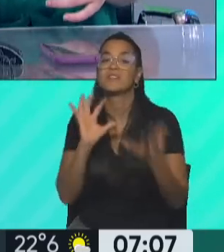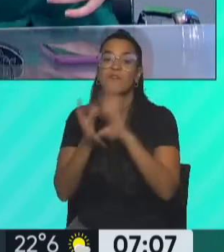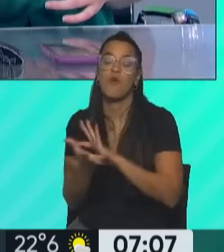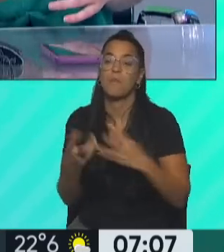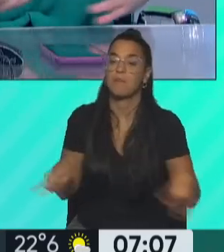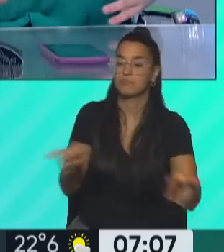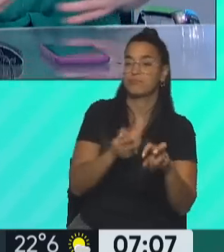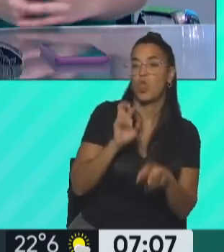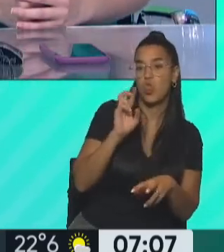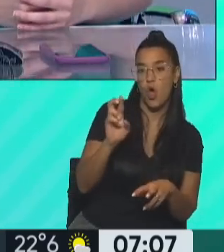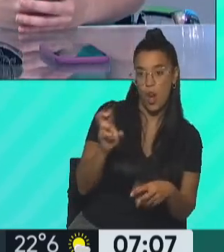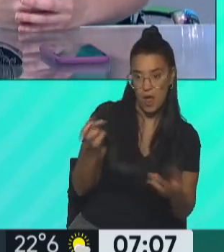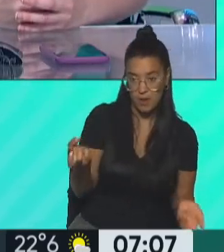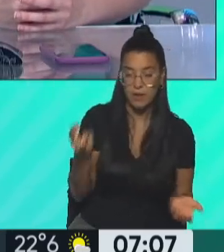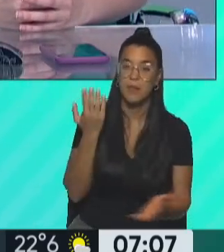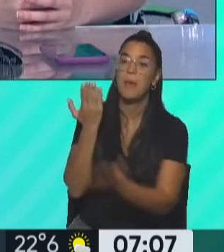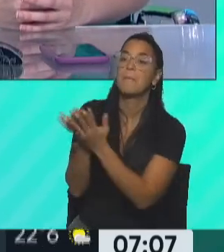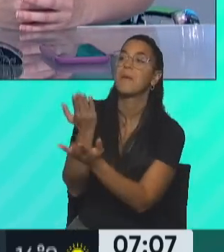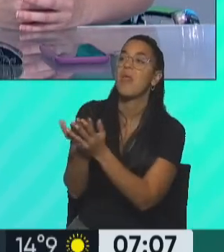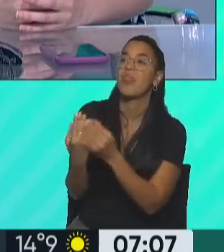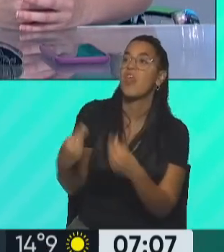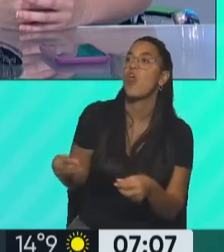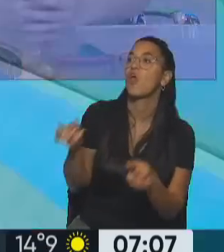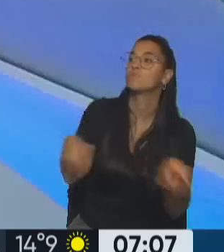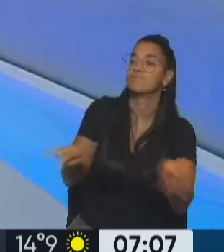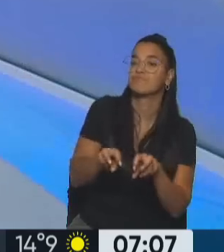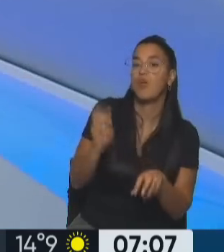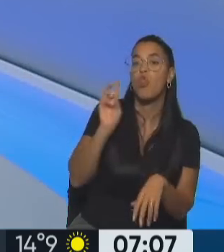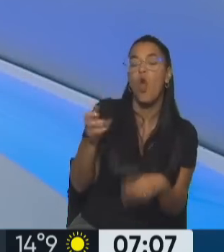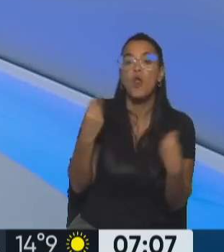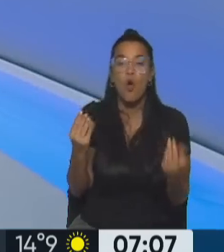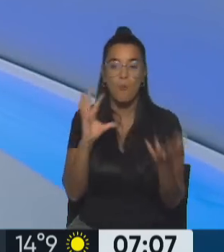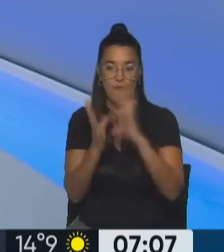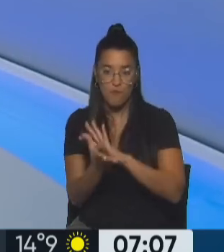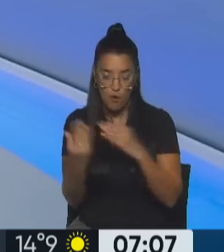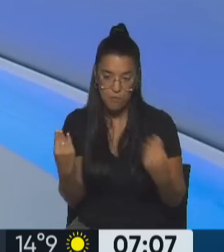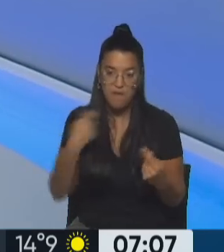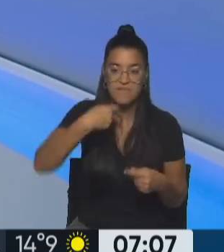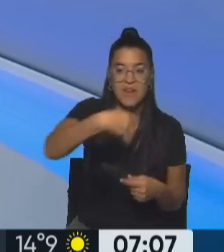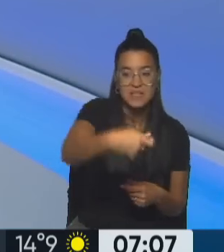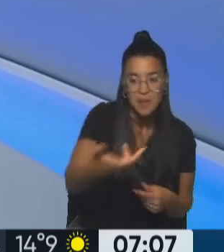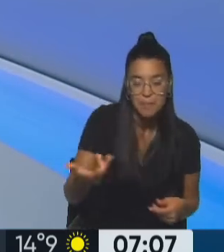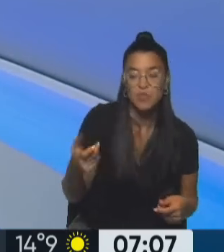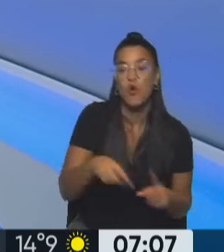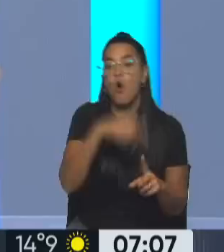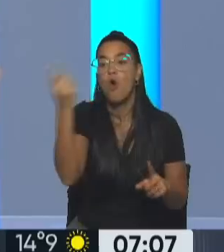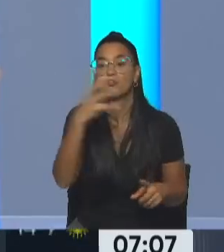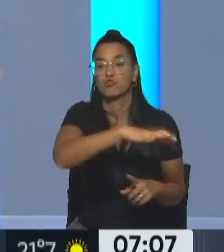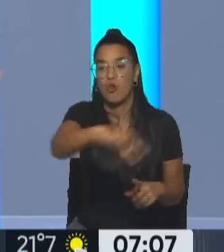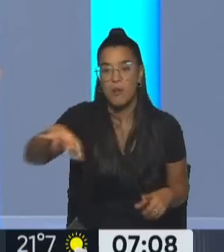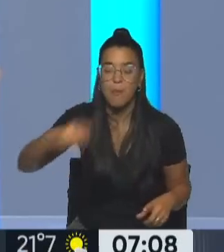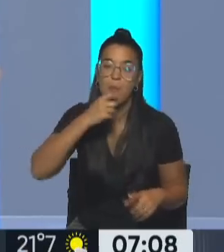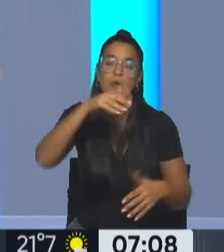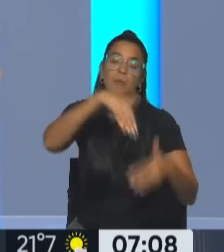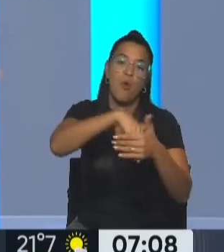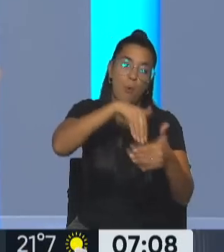dólares va más que generarlos pedirlos no De qué manera puede ampliar su financiamiento a otros organismos como puede ser